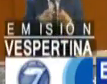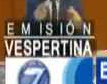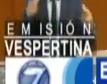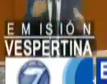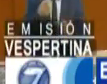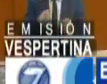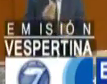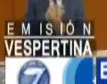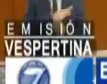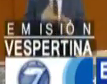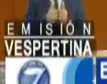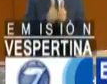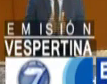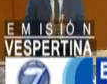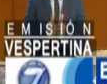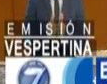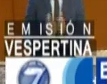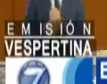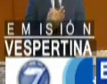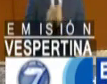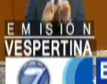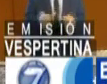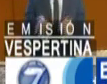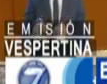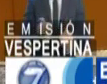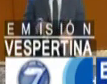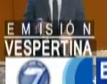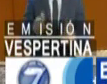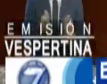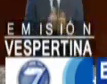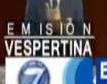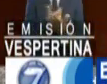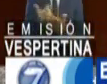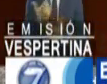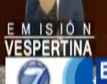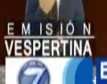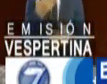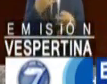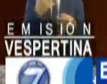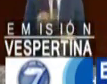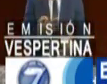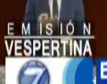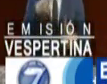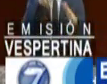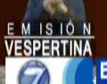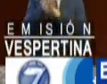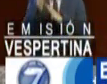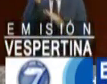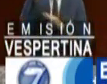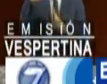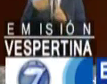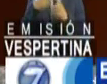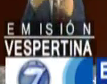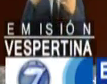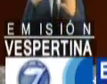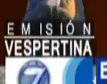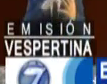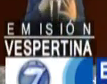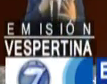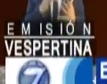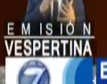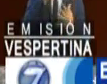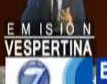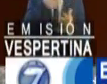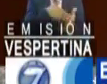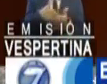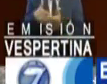seguridad, un empleo digno, un futuro promisorio. Lo que les detiene es el trabajo, el progreso,